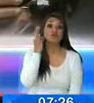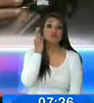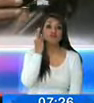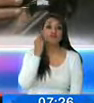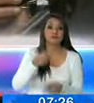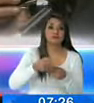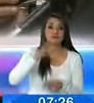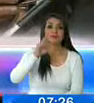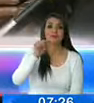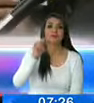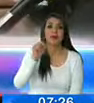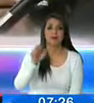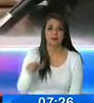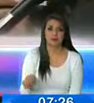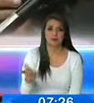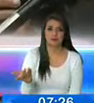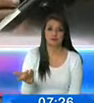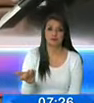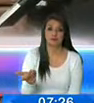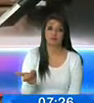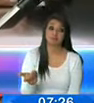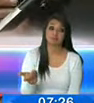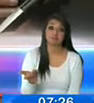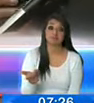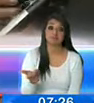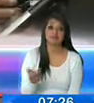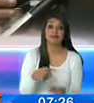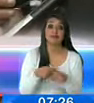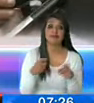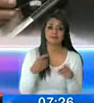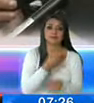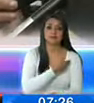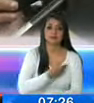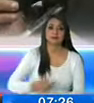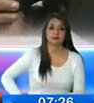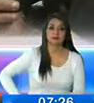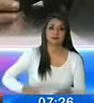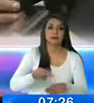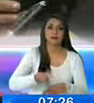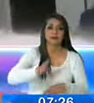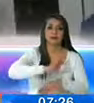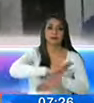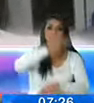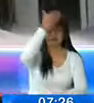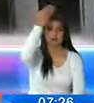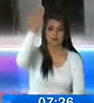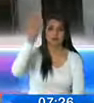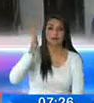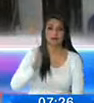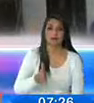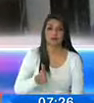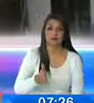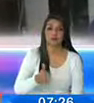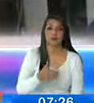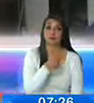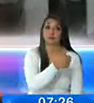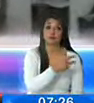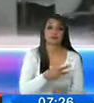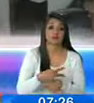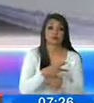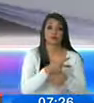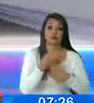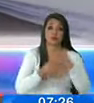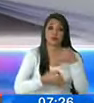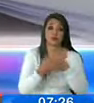Tania Moreno tiene y tendría con el expresidente de la Asamblea Nacional. Que esté en manos de la Judicatura,